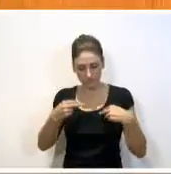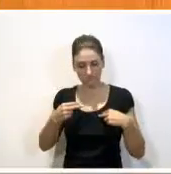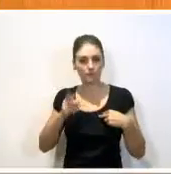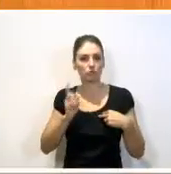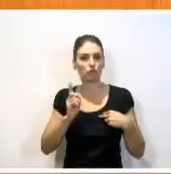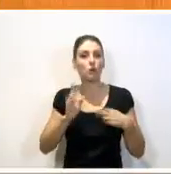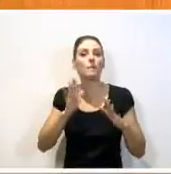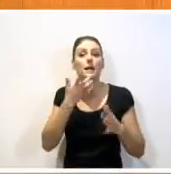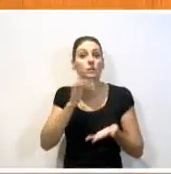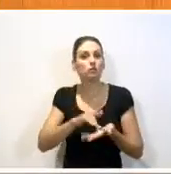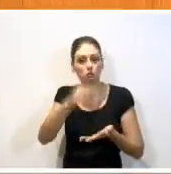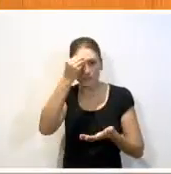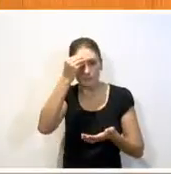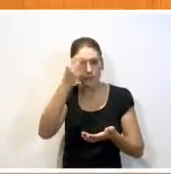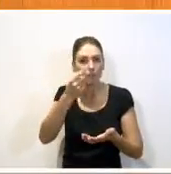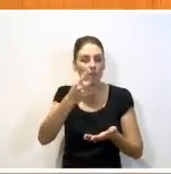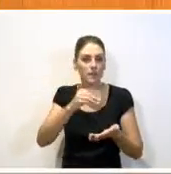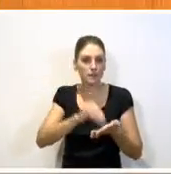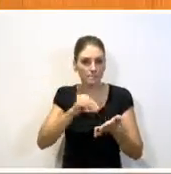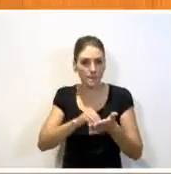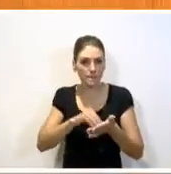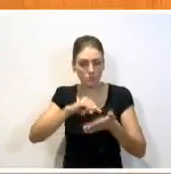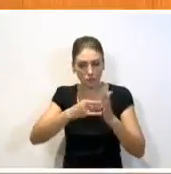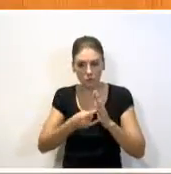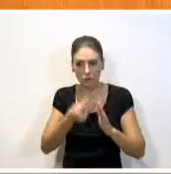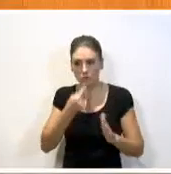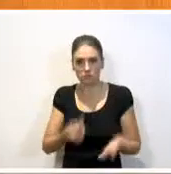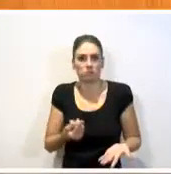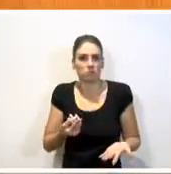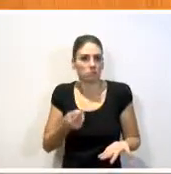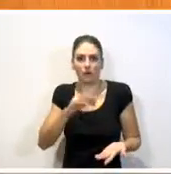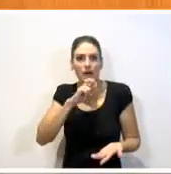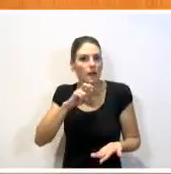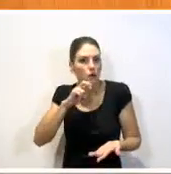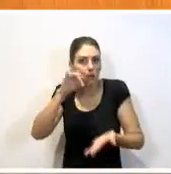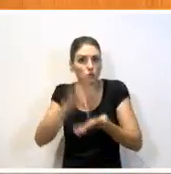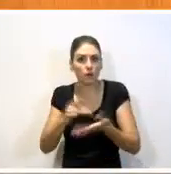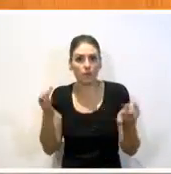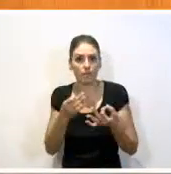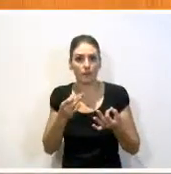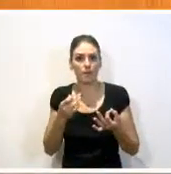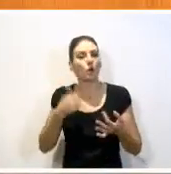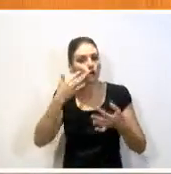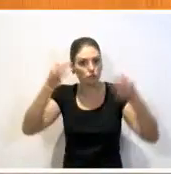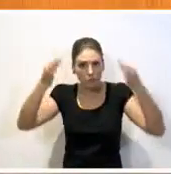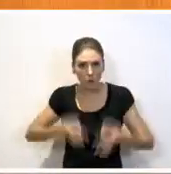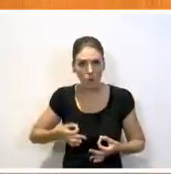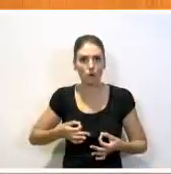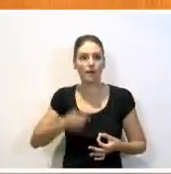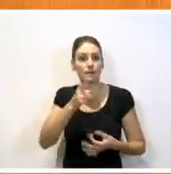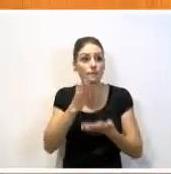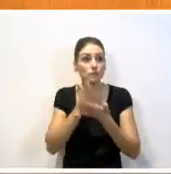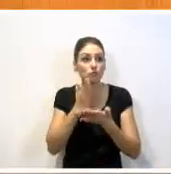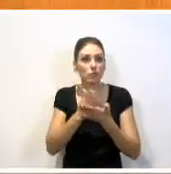pero quien ha pensado cientos de veces en la solución y le ha dicho otra, hombre, pero es que yo tengo que llegar a Calahorra, pues estoy segura que ese estudiante o esa estudiante de